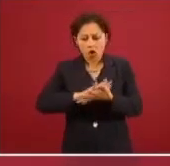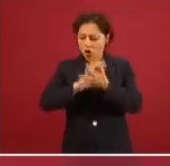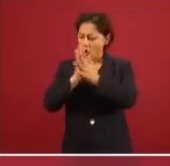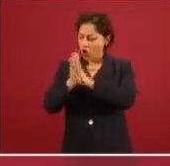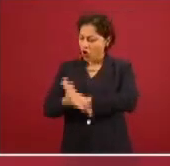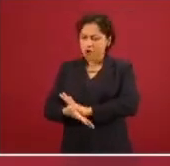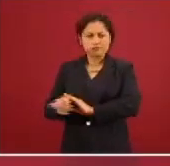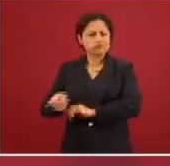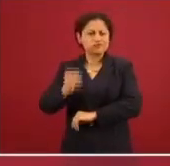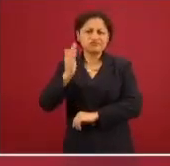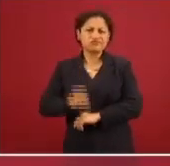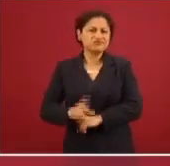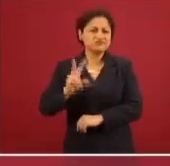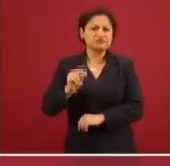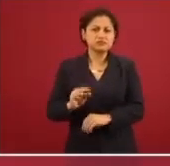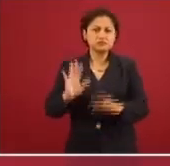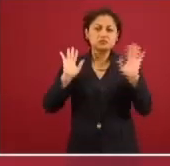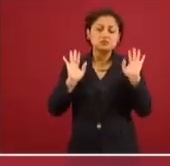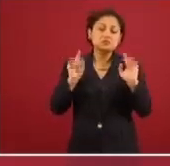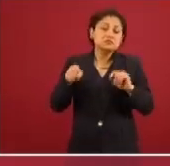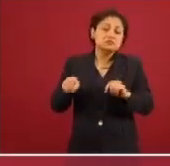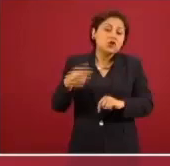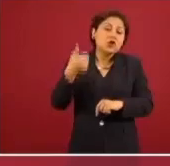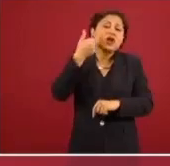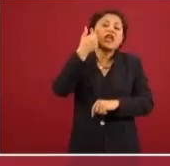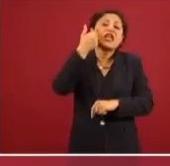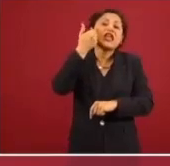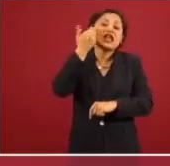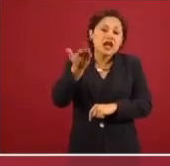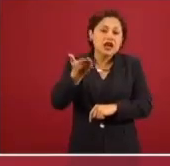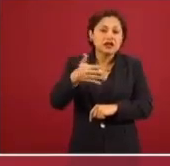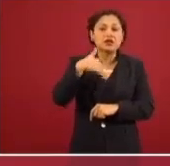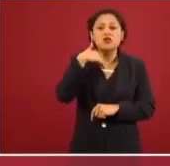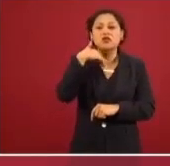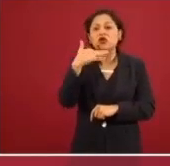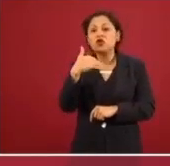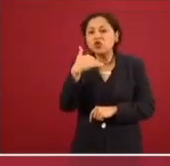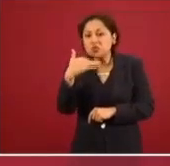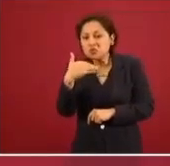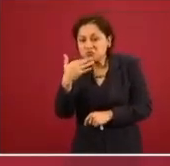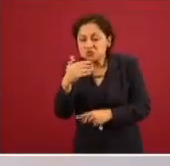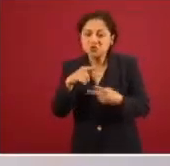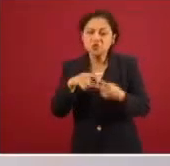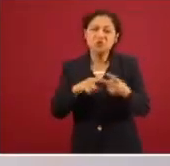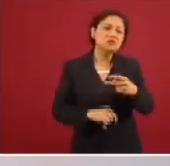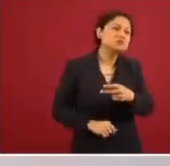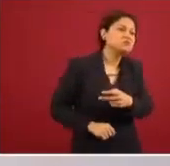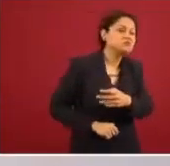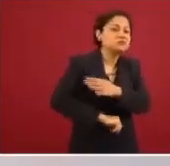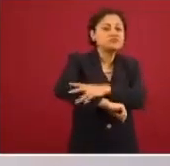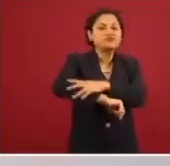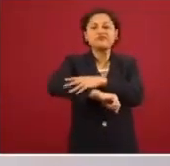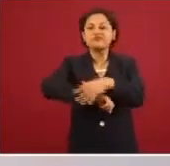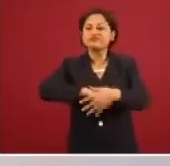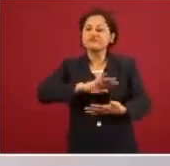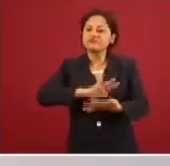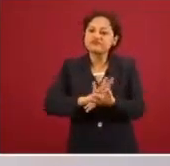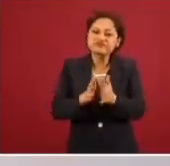el régimen de corrupción, de injusticias, de privilegios, y eso